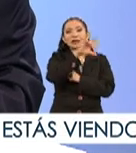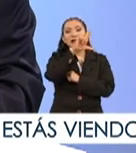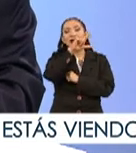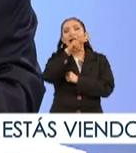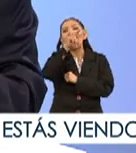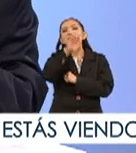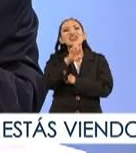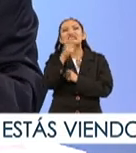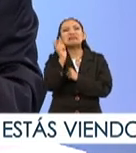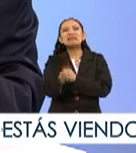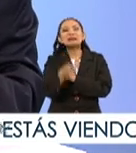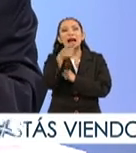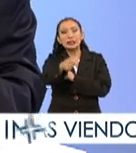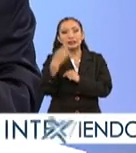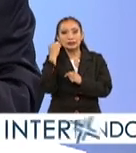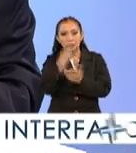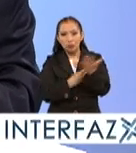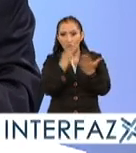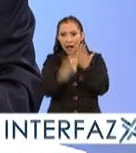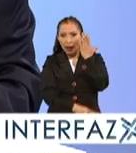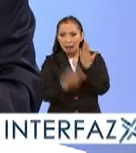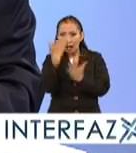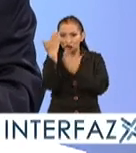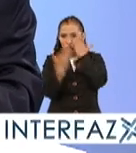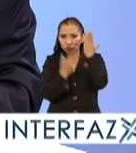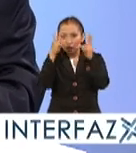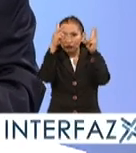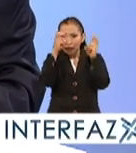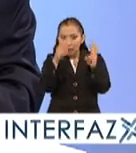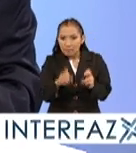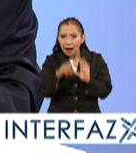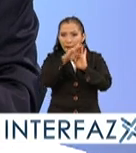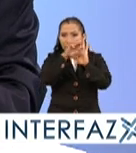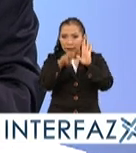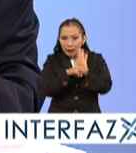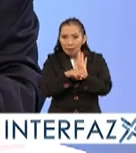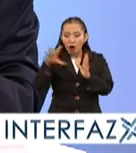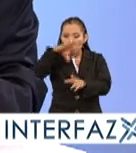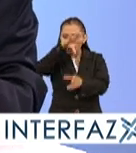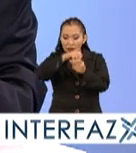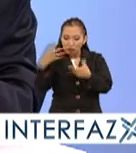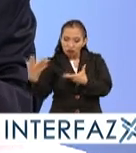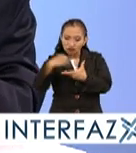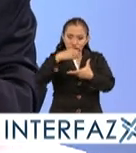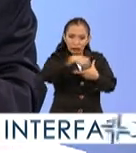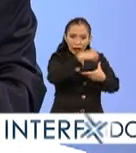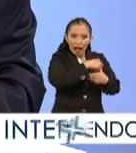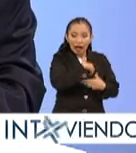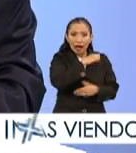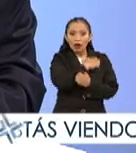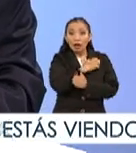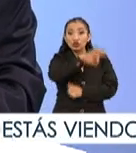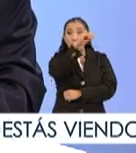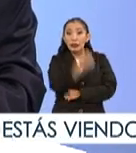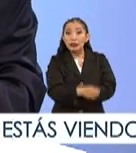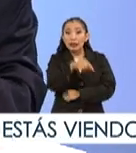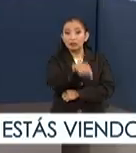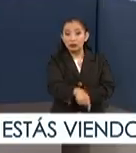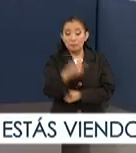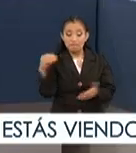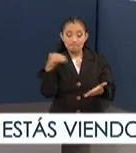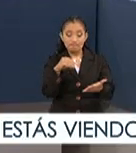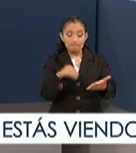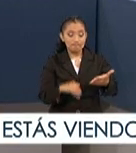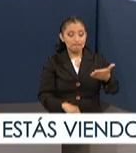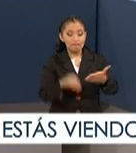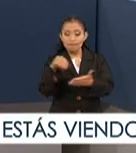clave, es decir, el plan y programas de estudio, el currículum integrado de la educación obligatoria, de tal manera de